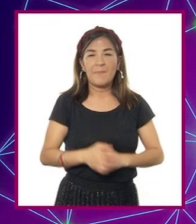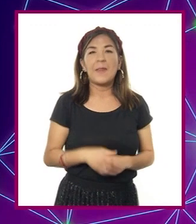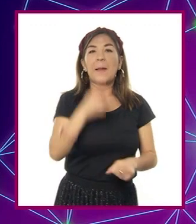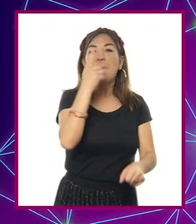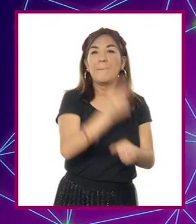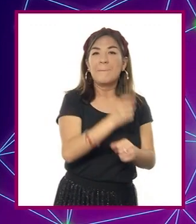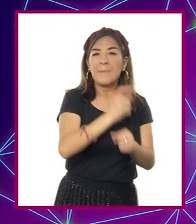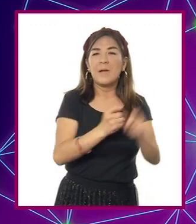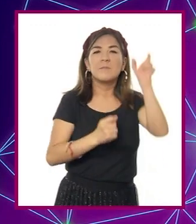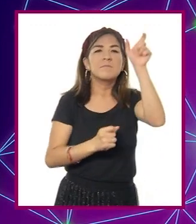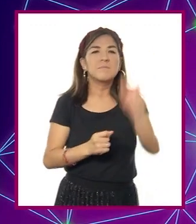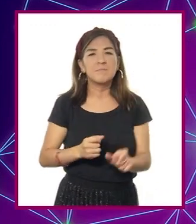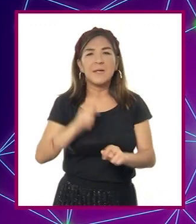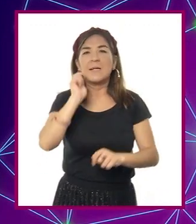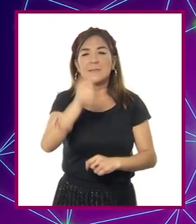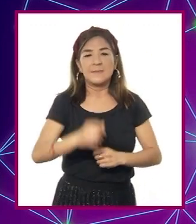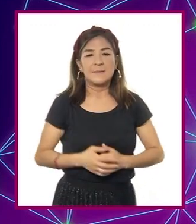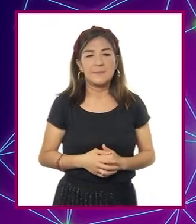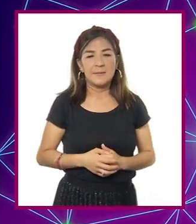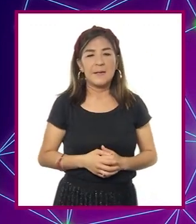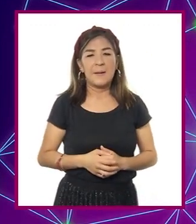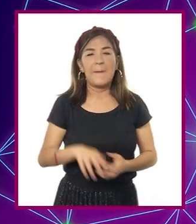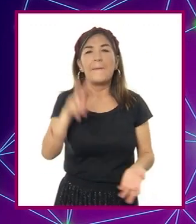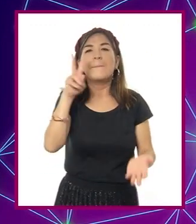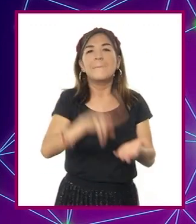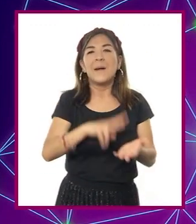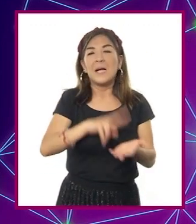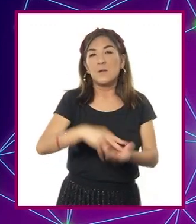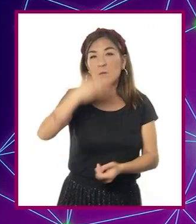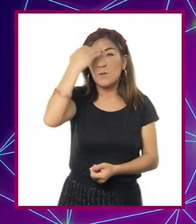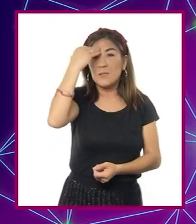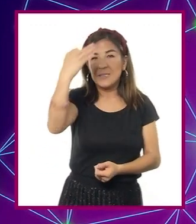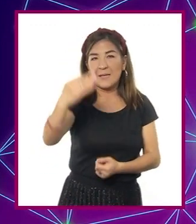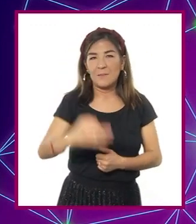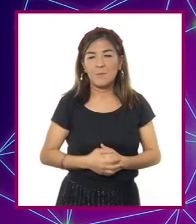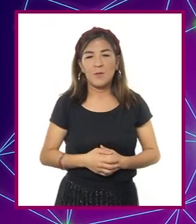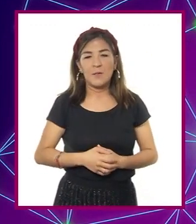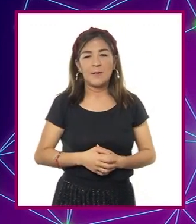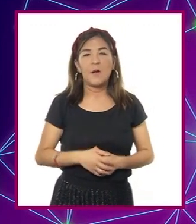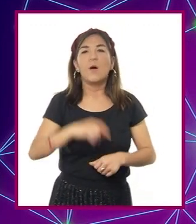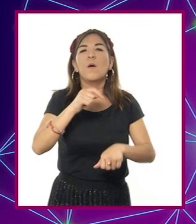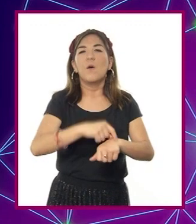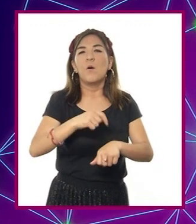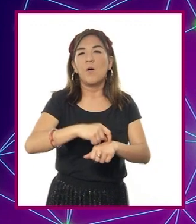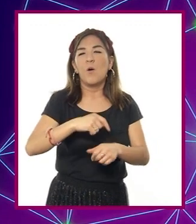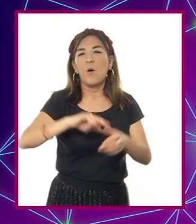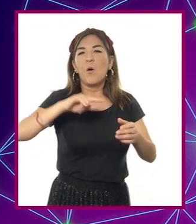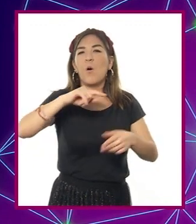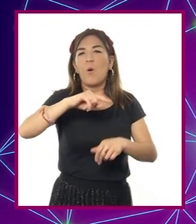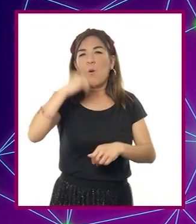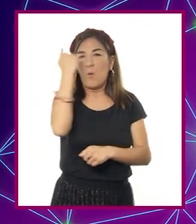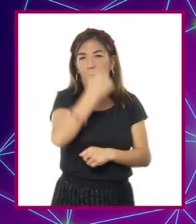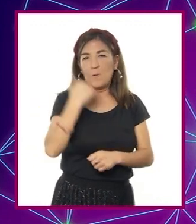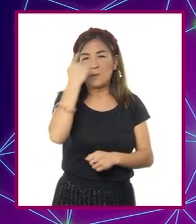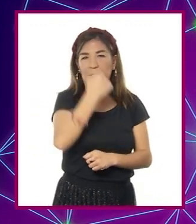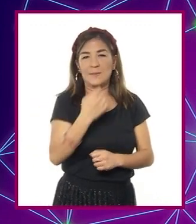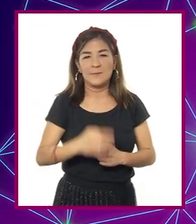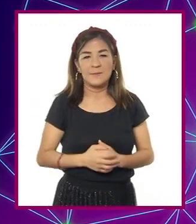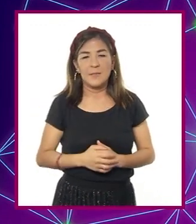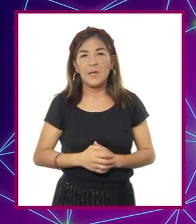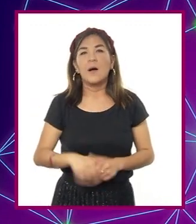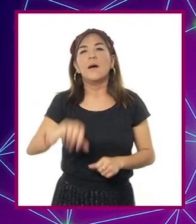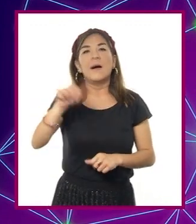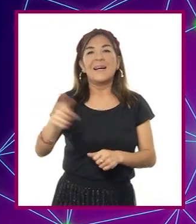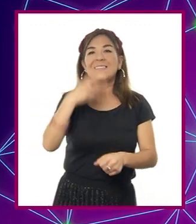primera columna ubicaremos los valores del tiempo en horas, mientras que en la